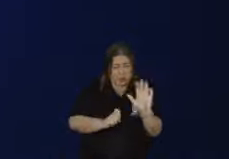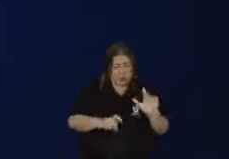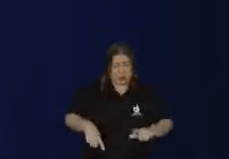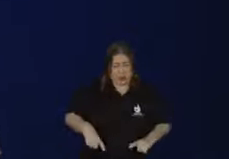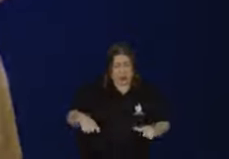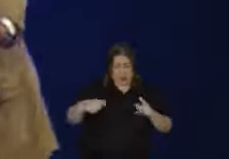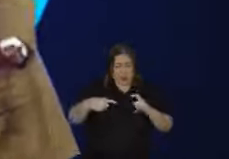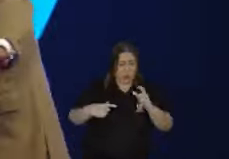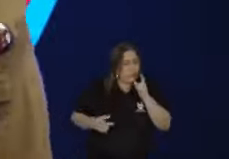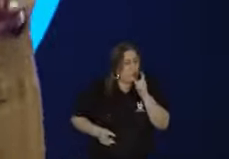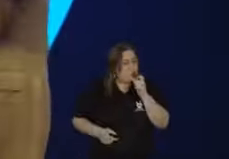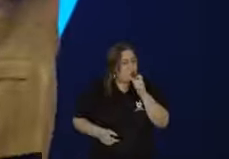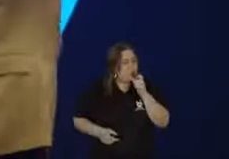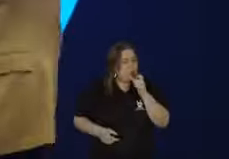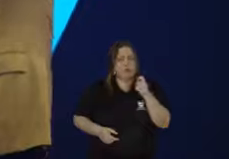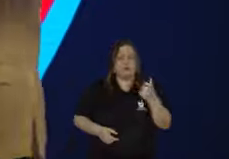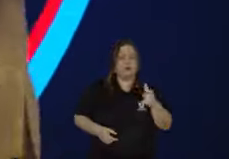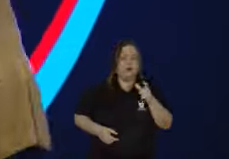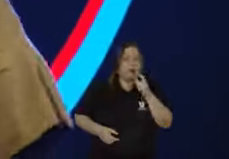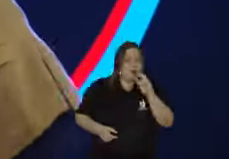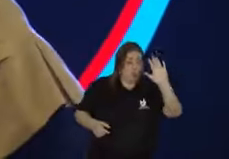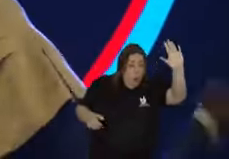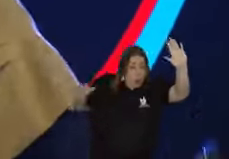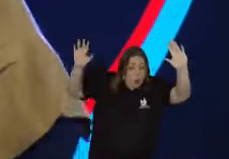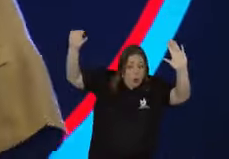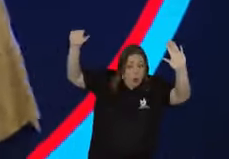pasado o están pasando?